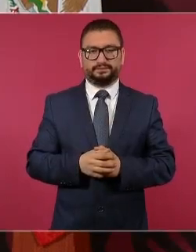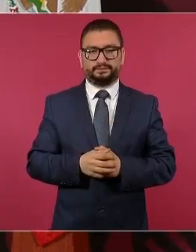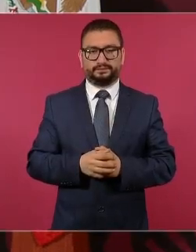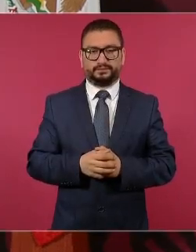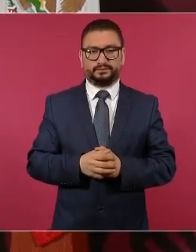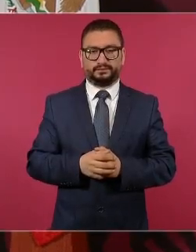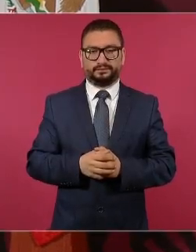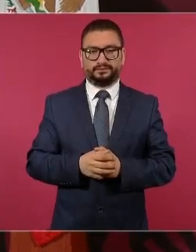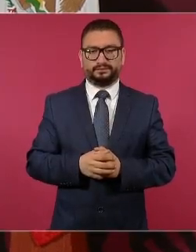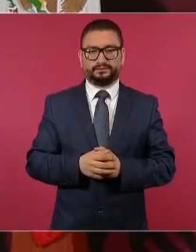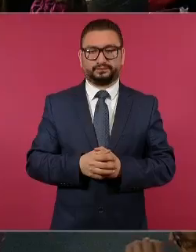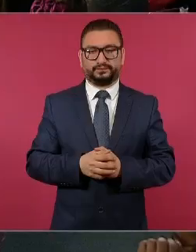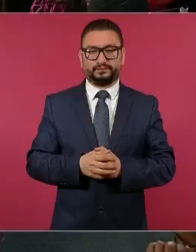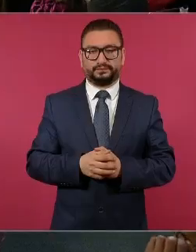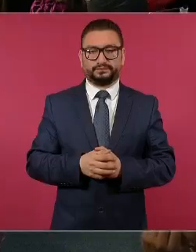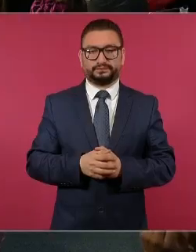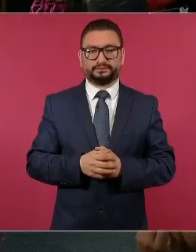sucediendo. Pero